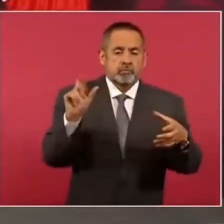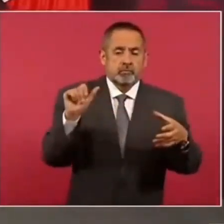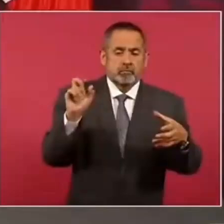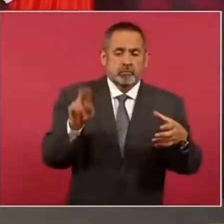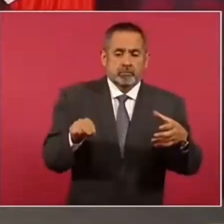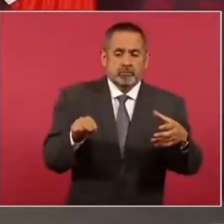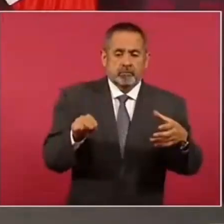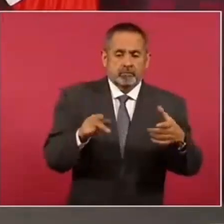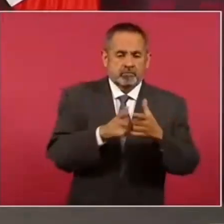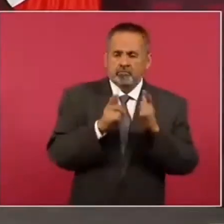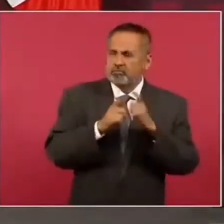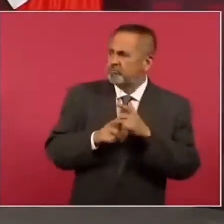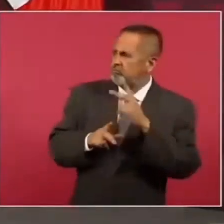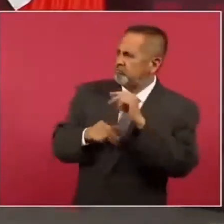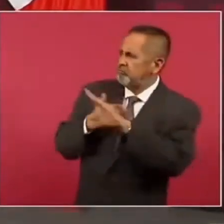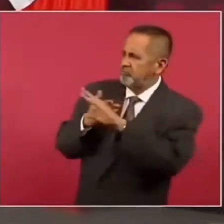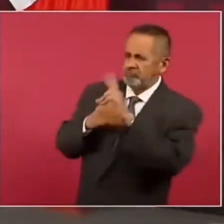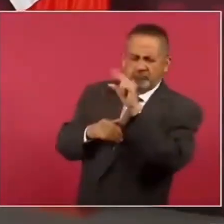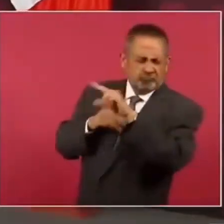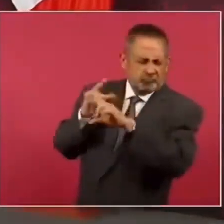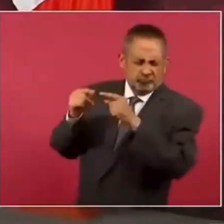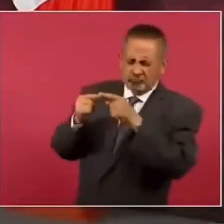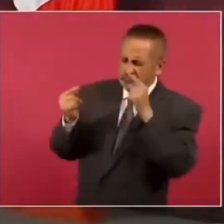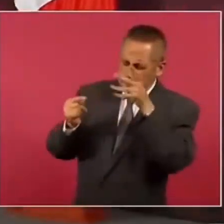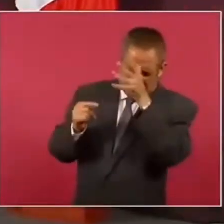para oponerse a toda la política